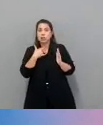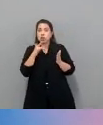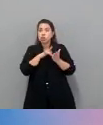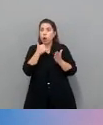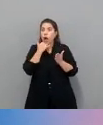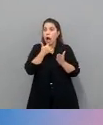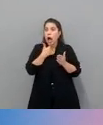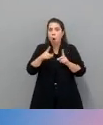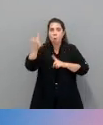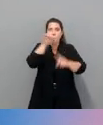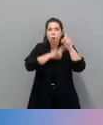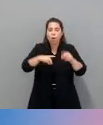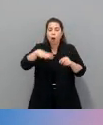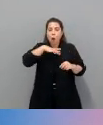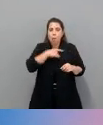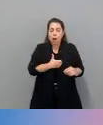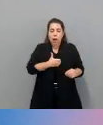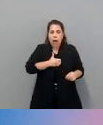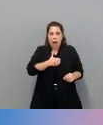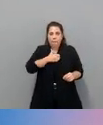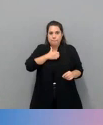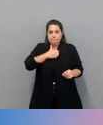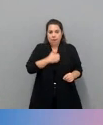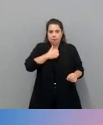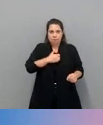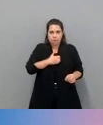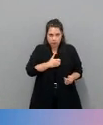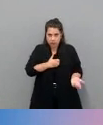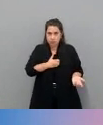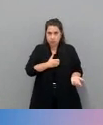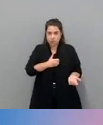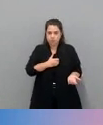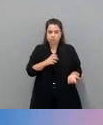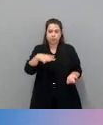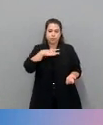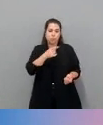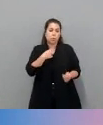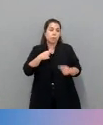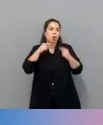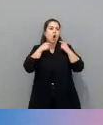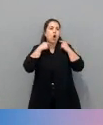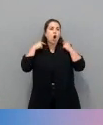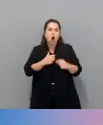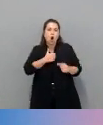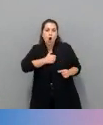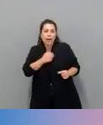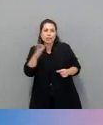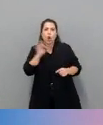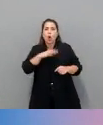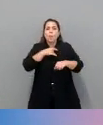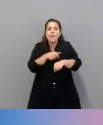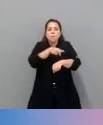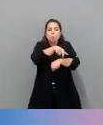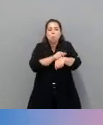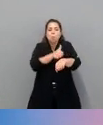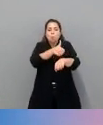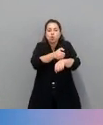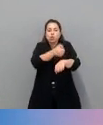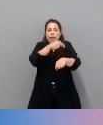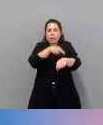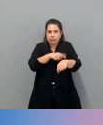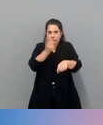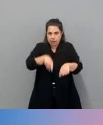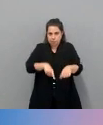puedo tocar un botón que o bien lo llevo en un colgante o bien lo llevo en una muñeca y a